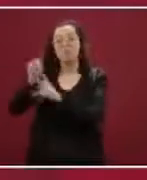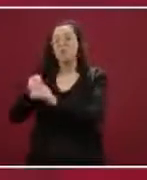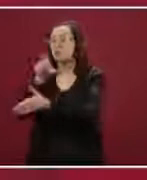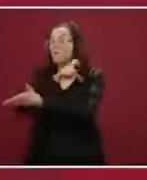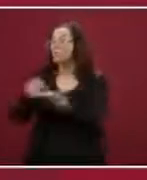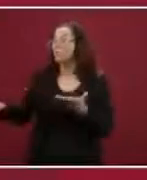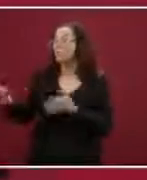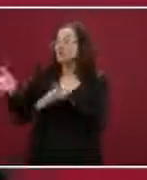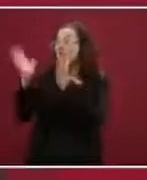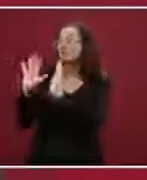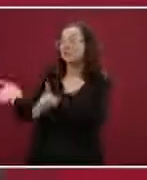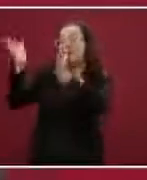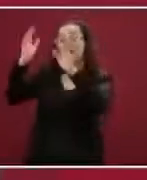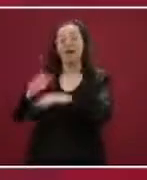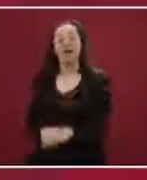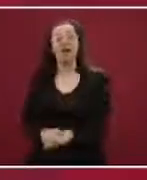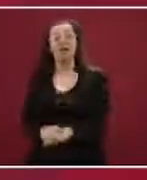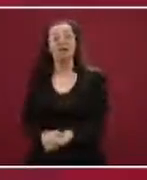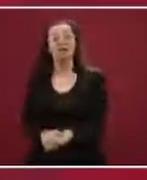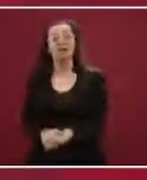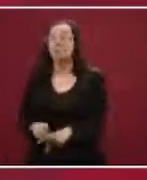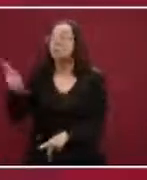porque todo lo hacían por el contrato.